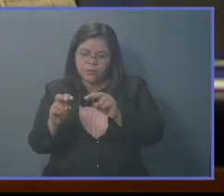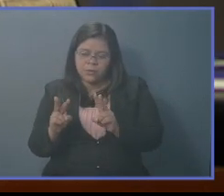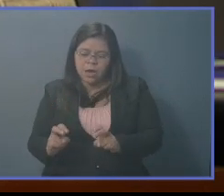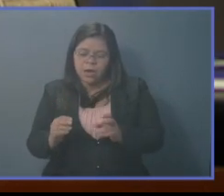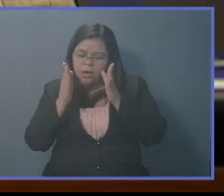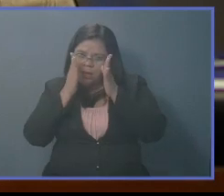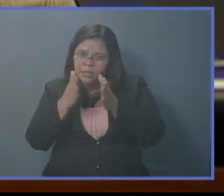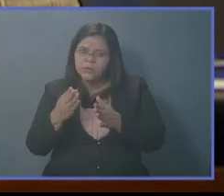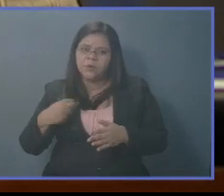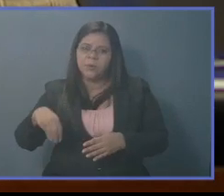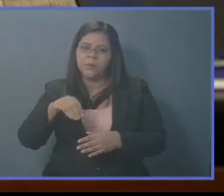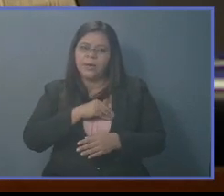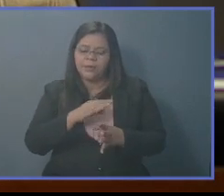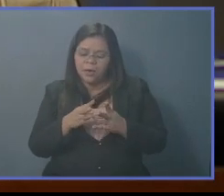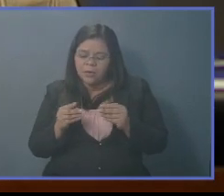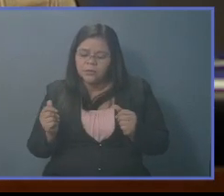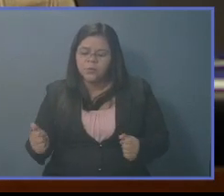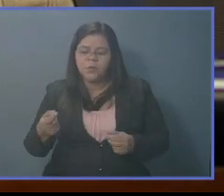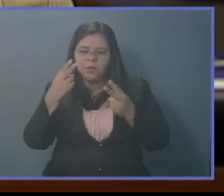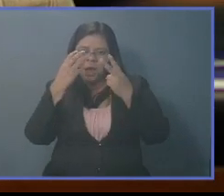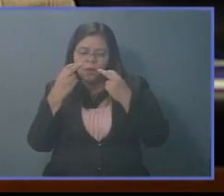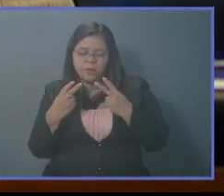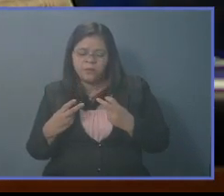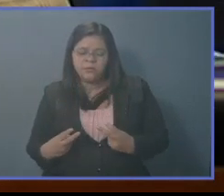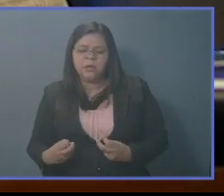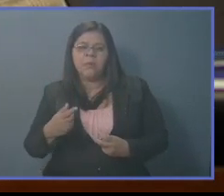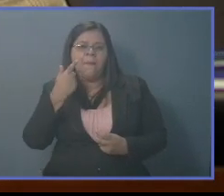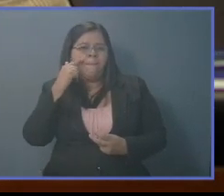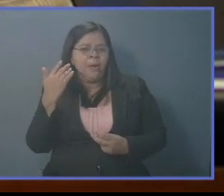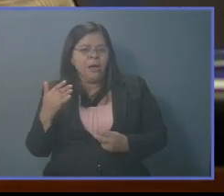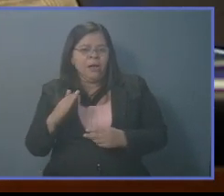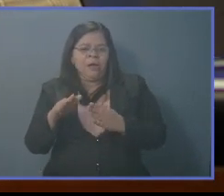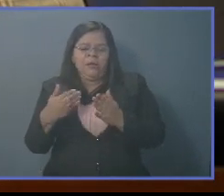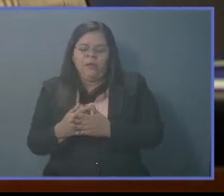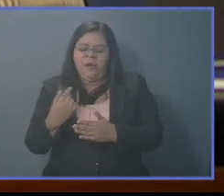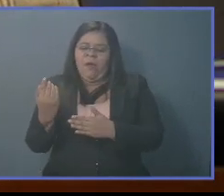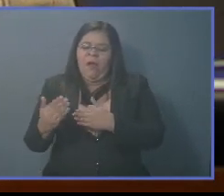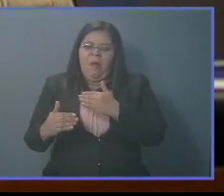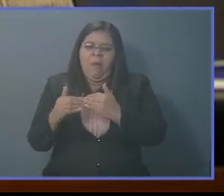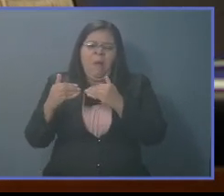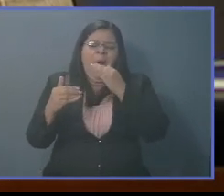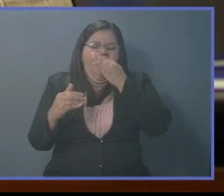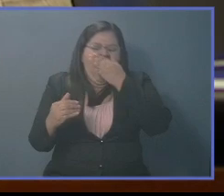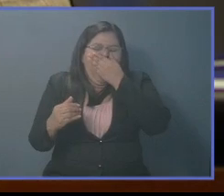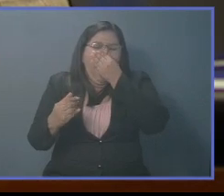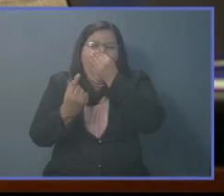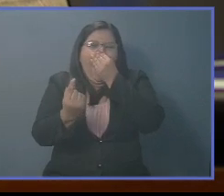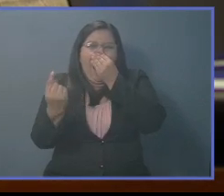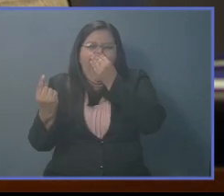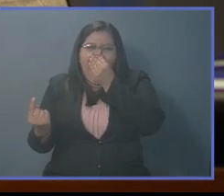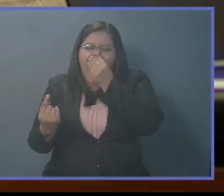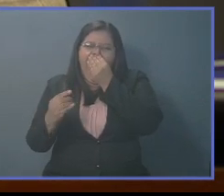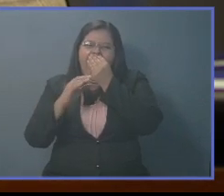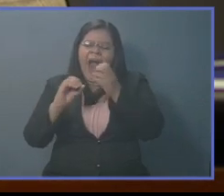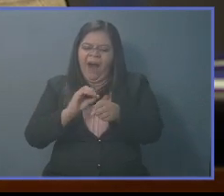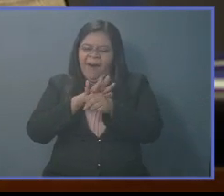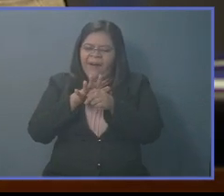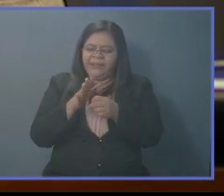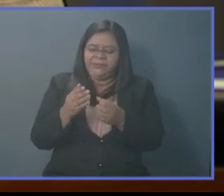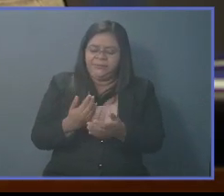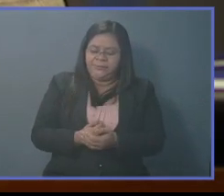atenciones médicas y resultados de pruebas alternativas, riesgo y evolución y pronóstico de pacientes con